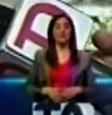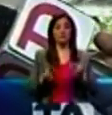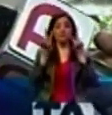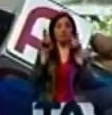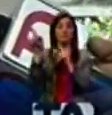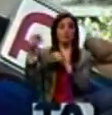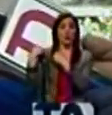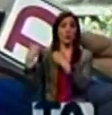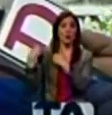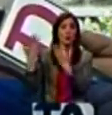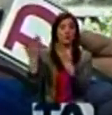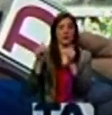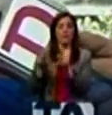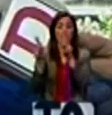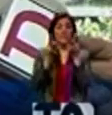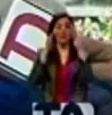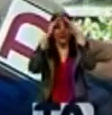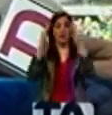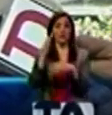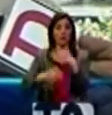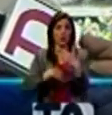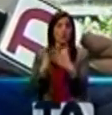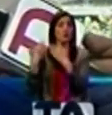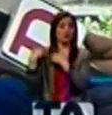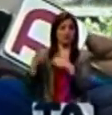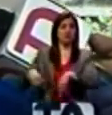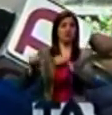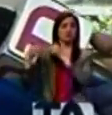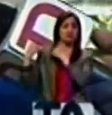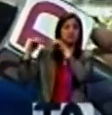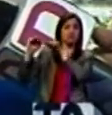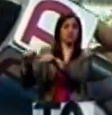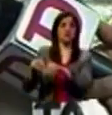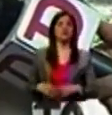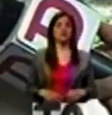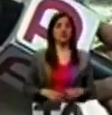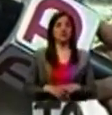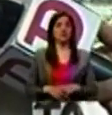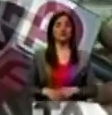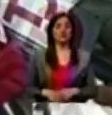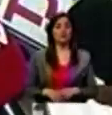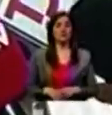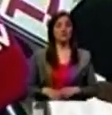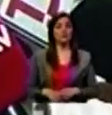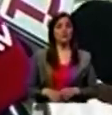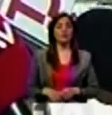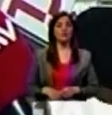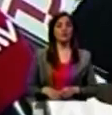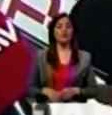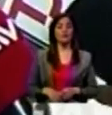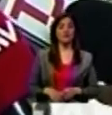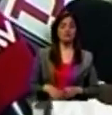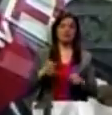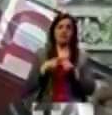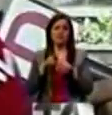tema del plan Casa para Todos. Eso sería una de las áreas que me parece a mí María Alejandra continuaría. Y pueden ahí